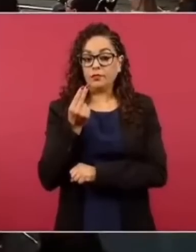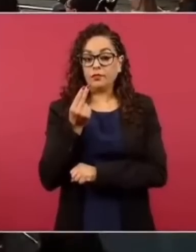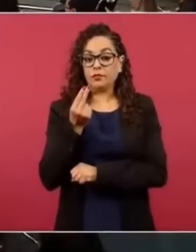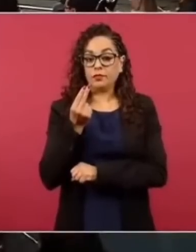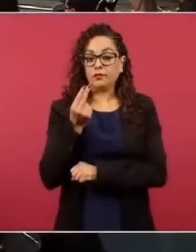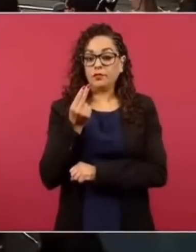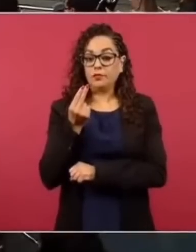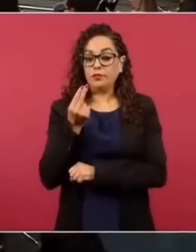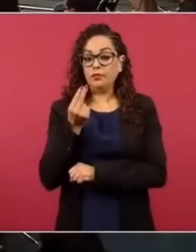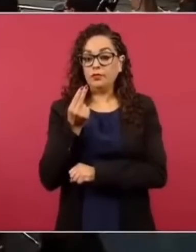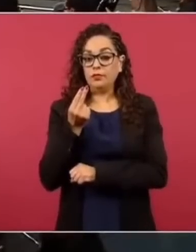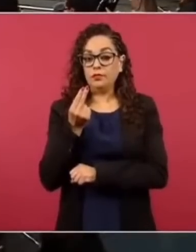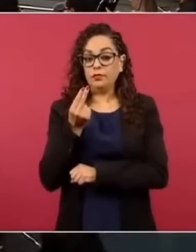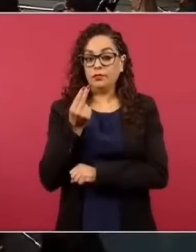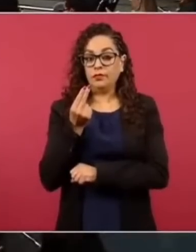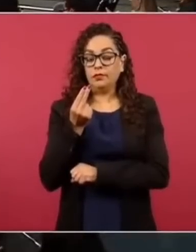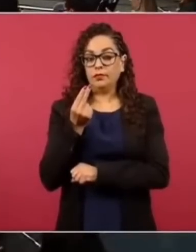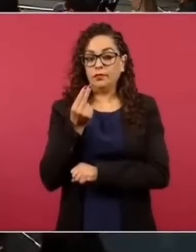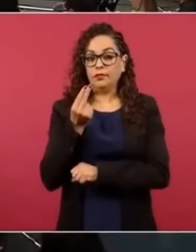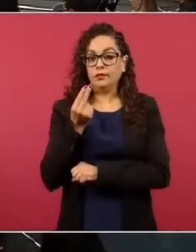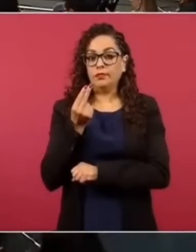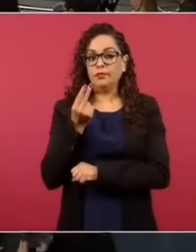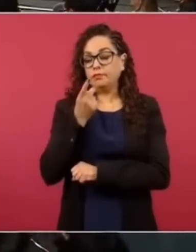les demos las gracias.